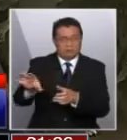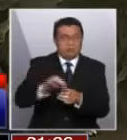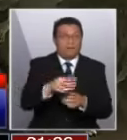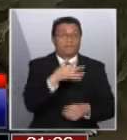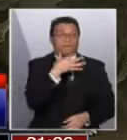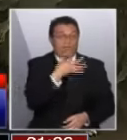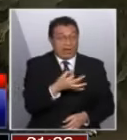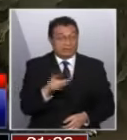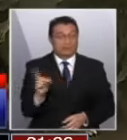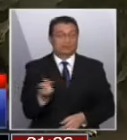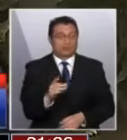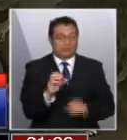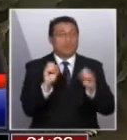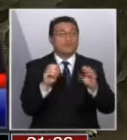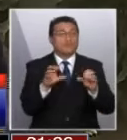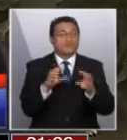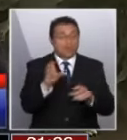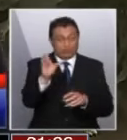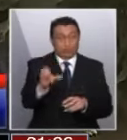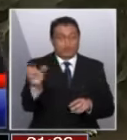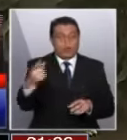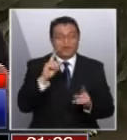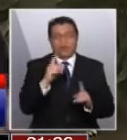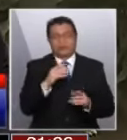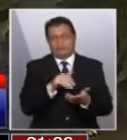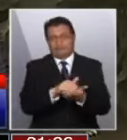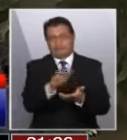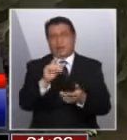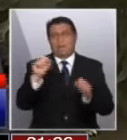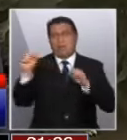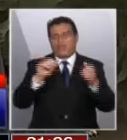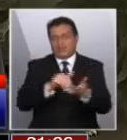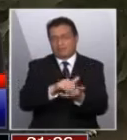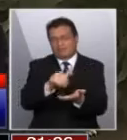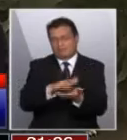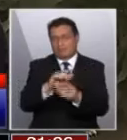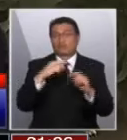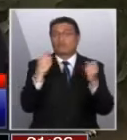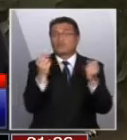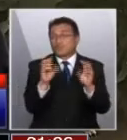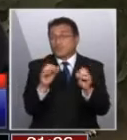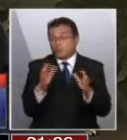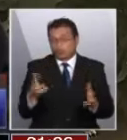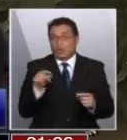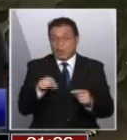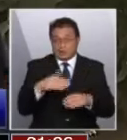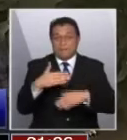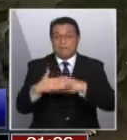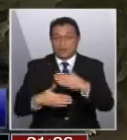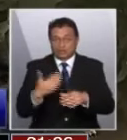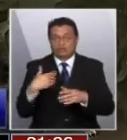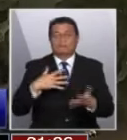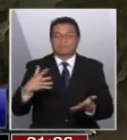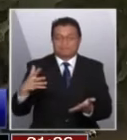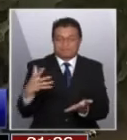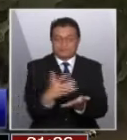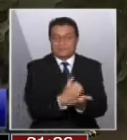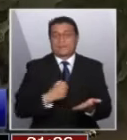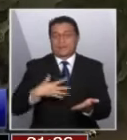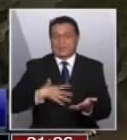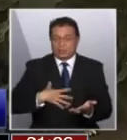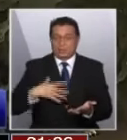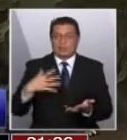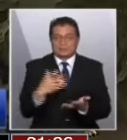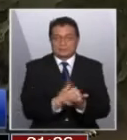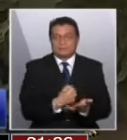fácil hay mucha gente que está desilusionada de la política con muy justa razón y estamos en ese proceso en conseguir eh en